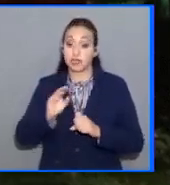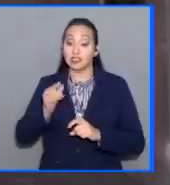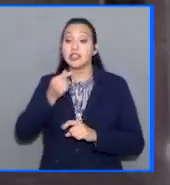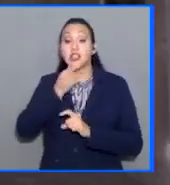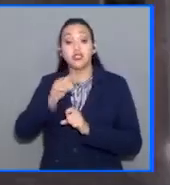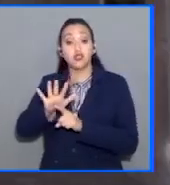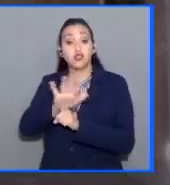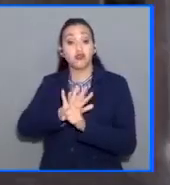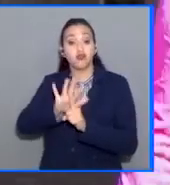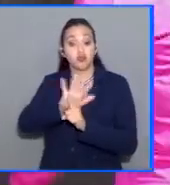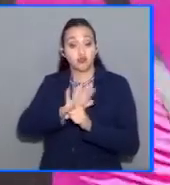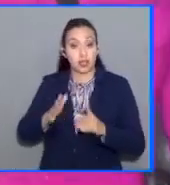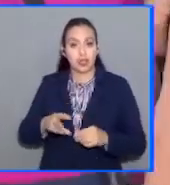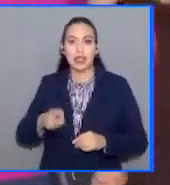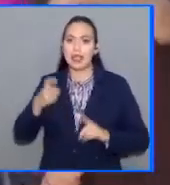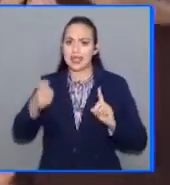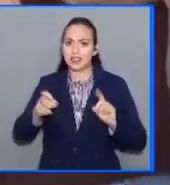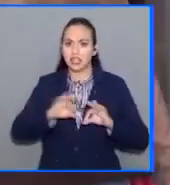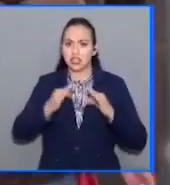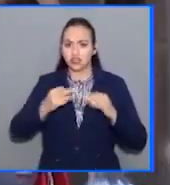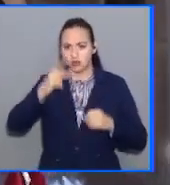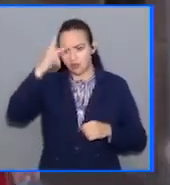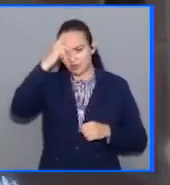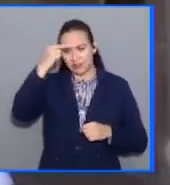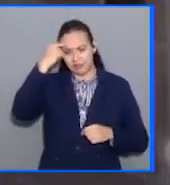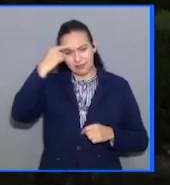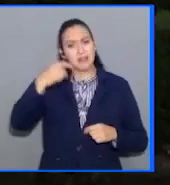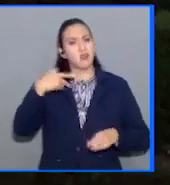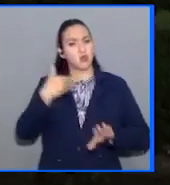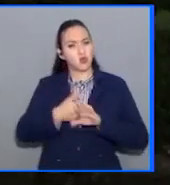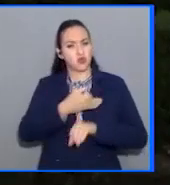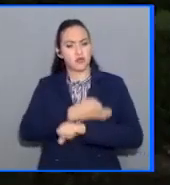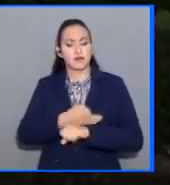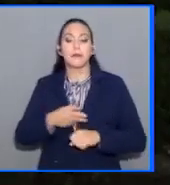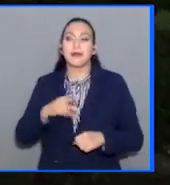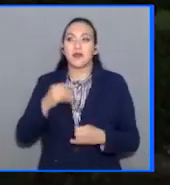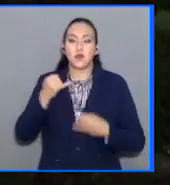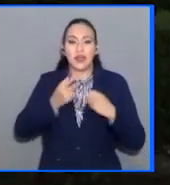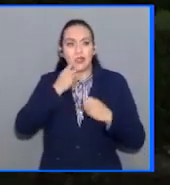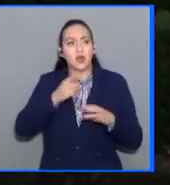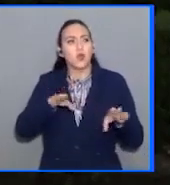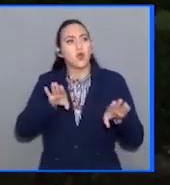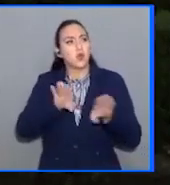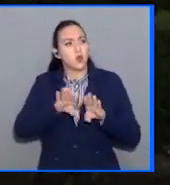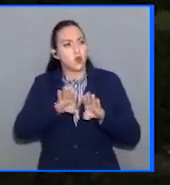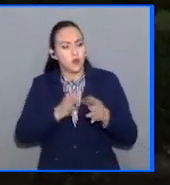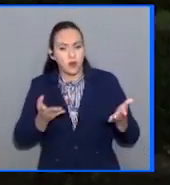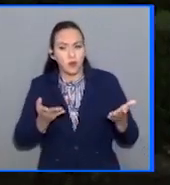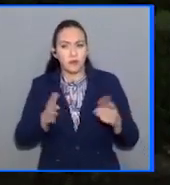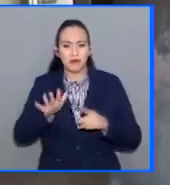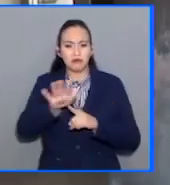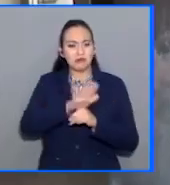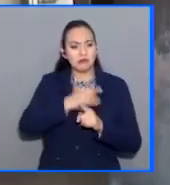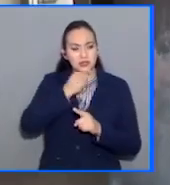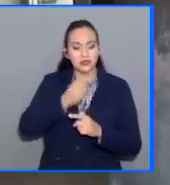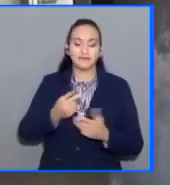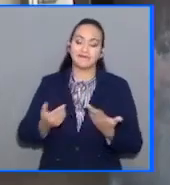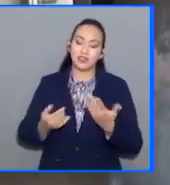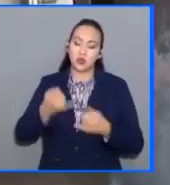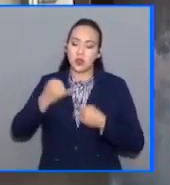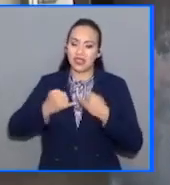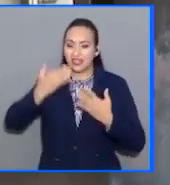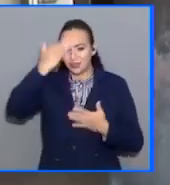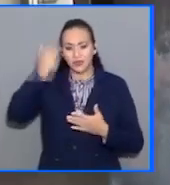como una forma de violencia familiar. El Pleno determinó invalidar la norma porque no permitía al juzgador imponer de